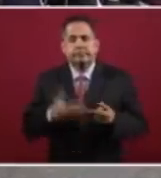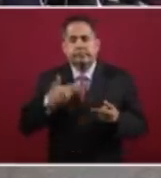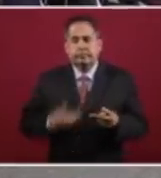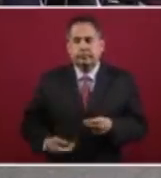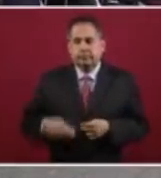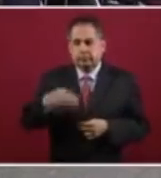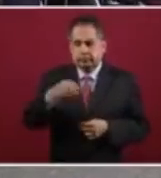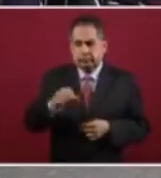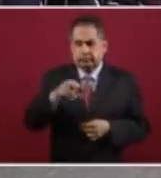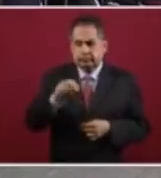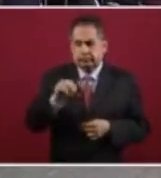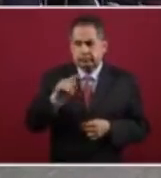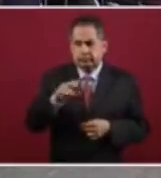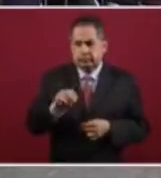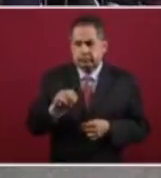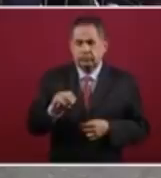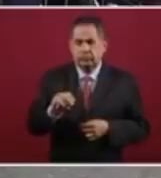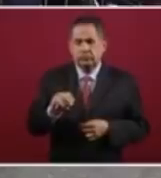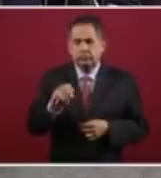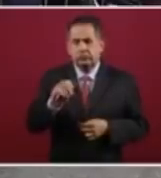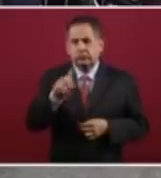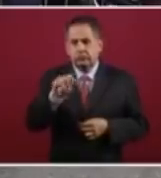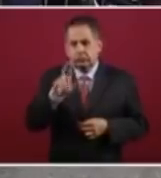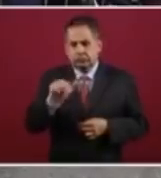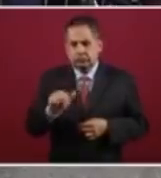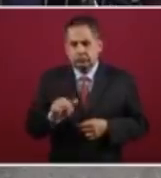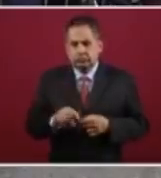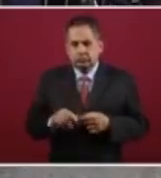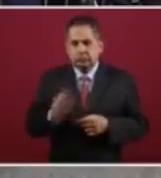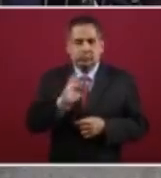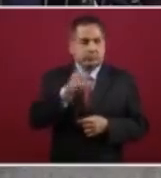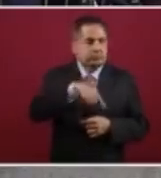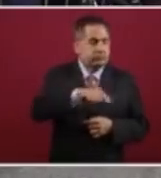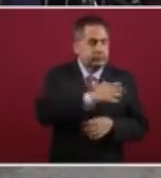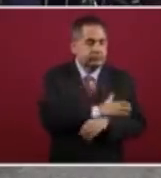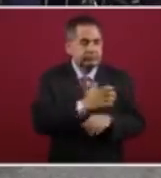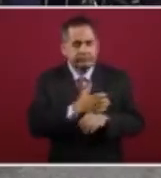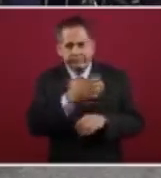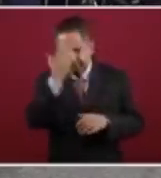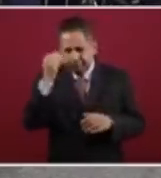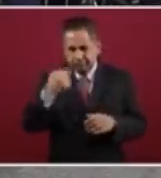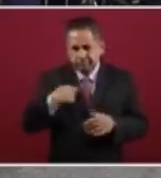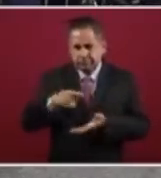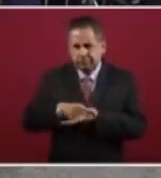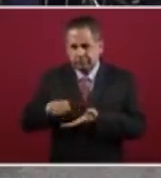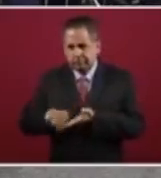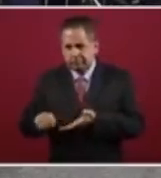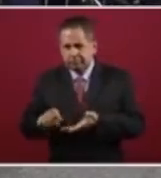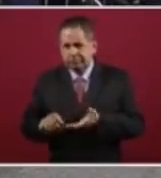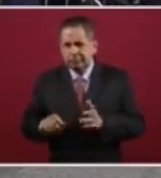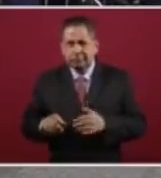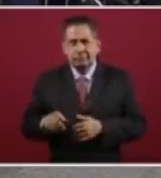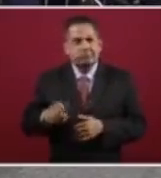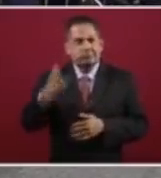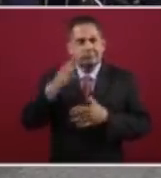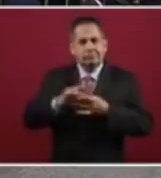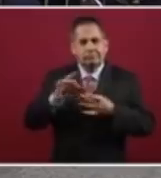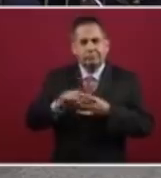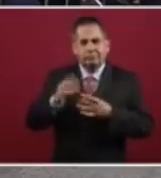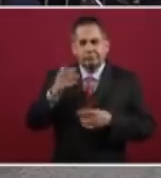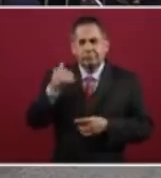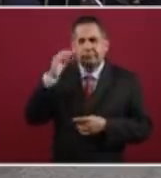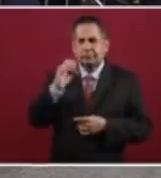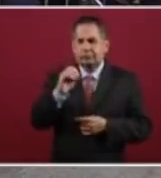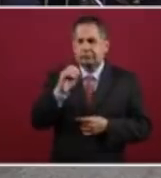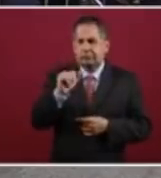Antonio Olvera, columnista del diario digital Bajo Palabra, por aquellos que los compañeros que están aquí que dicen que no escribo, pero que escribía era Octavio Paz y